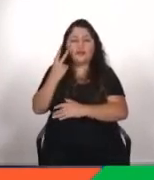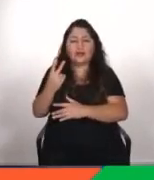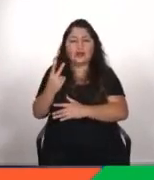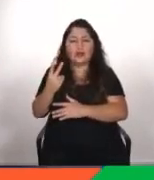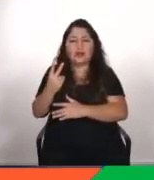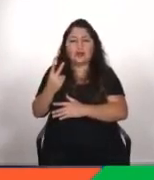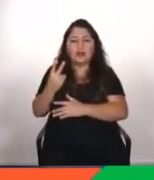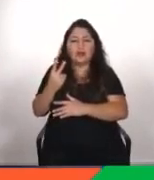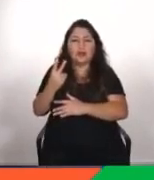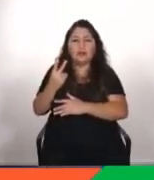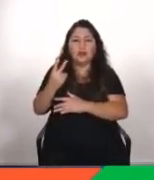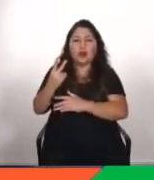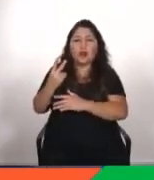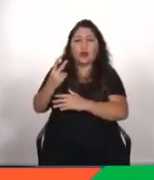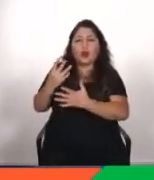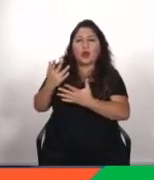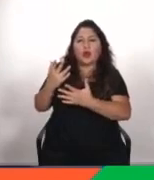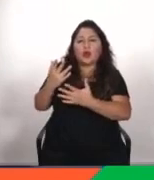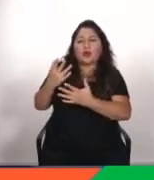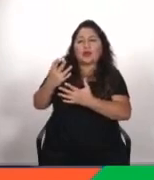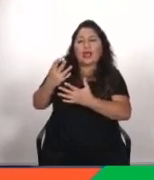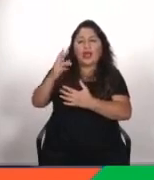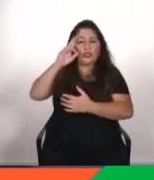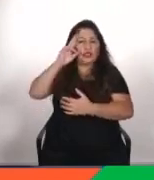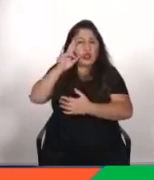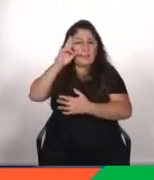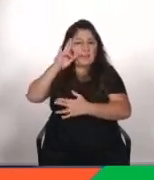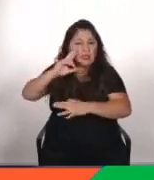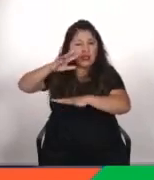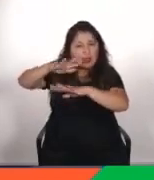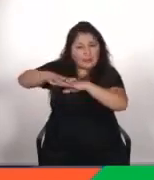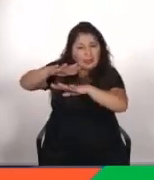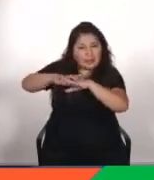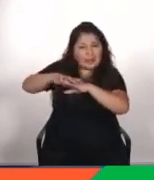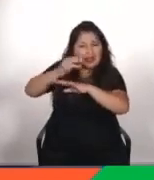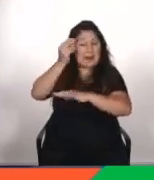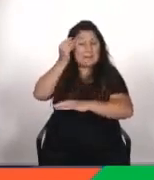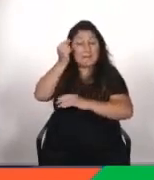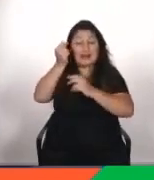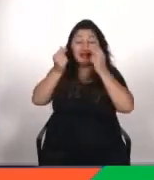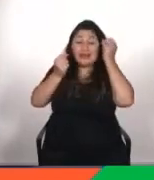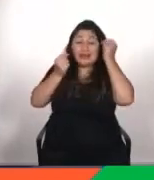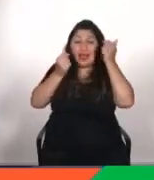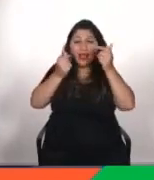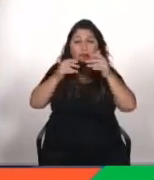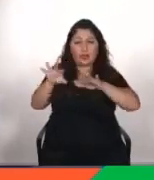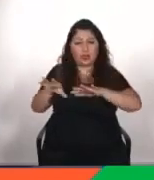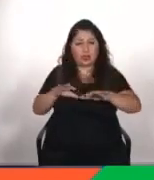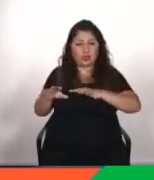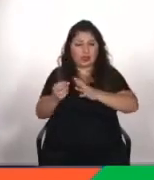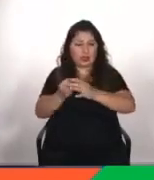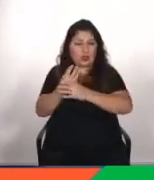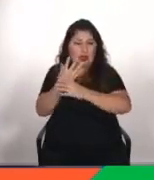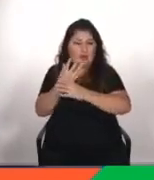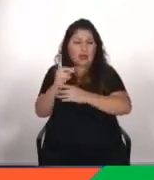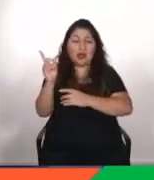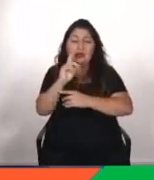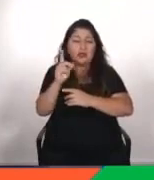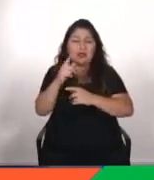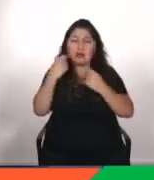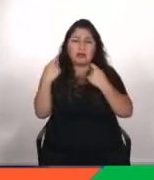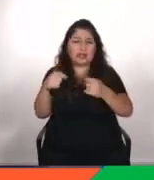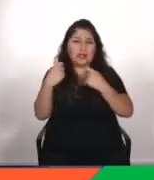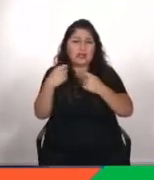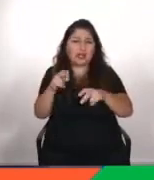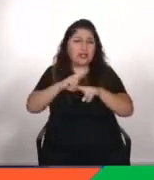el edificio de razonamiento de las matemáticas. De alguna forma estamos inventando cosas nuevas porque no estamos tratando de resolver problemas siempre, prácticamente nunca,